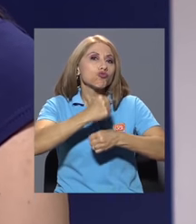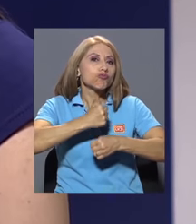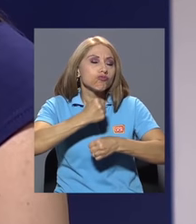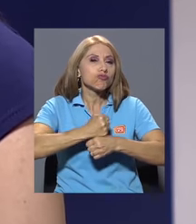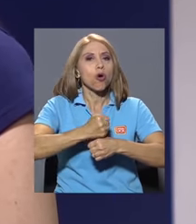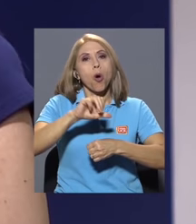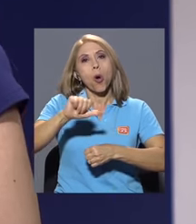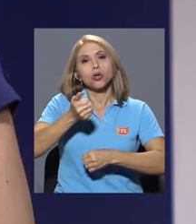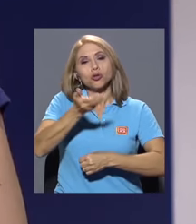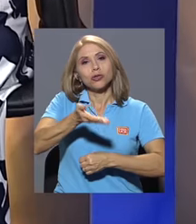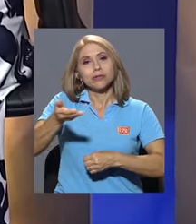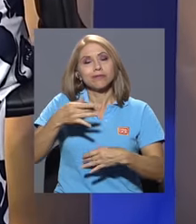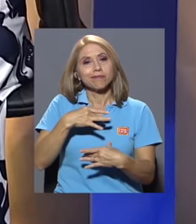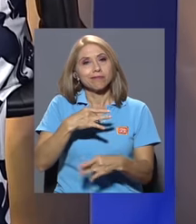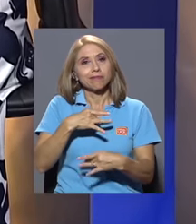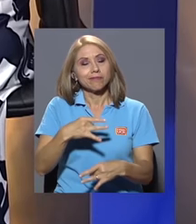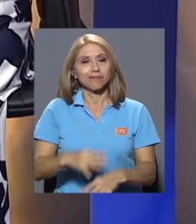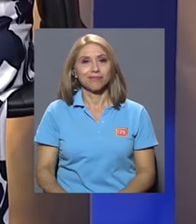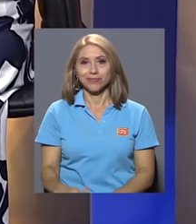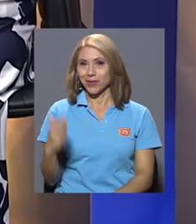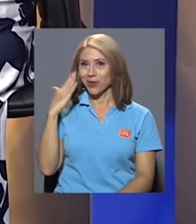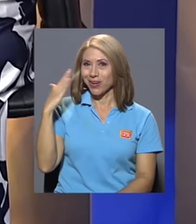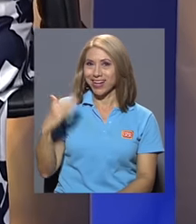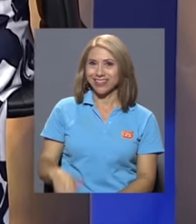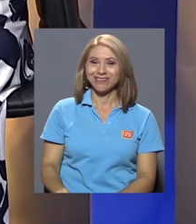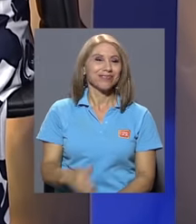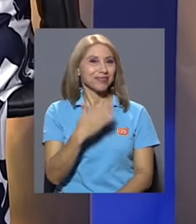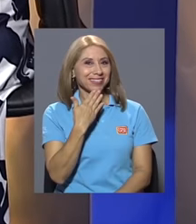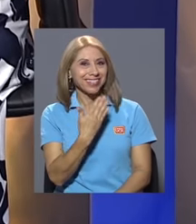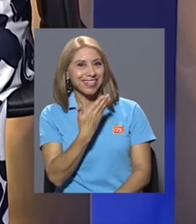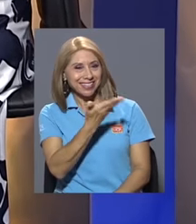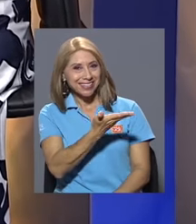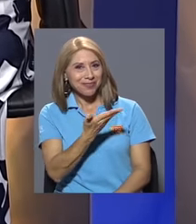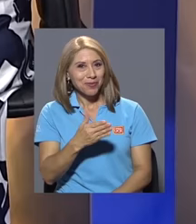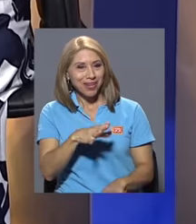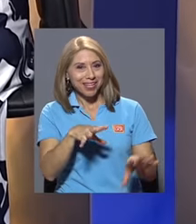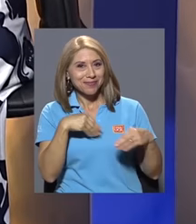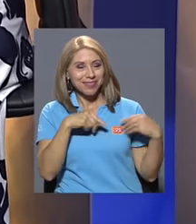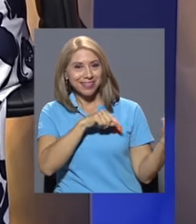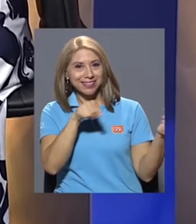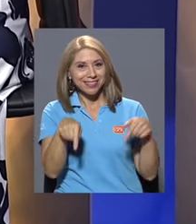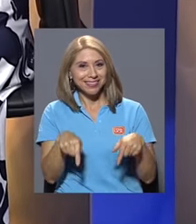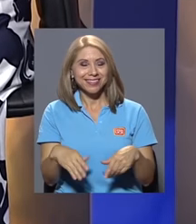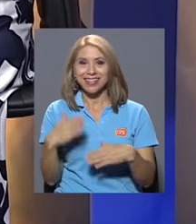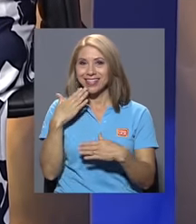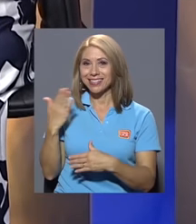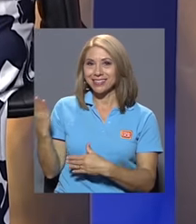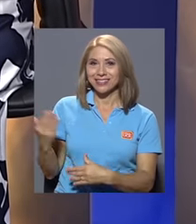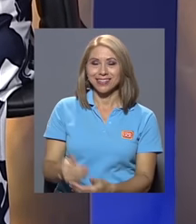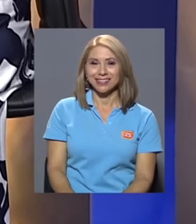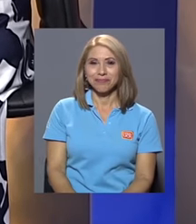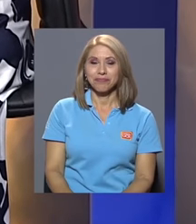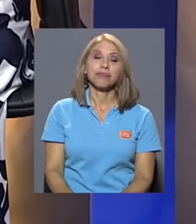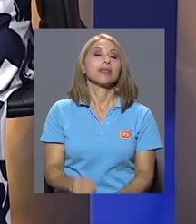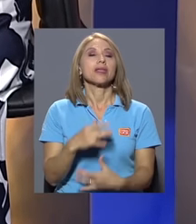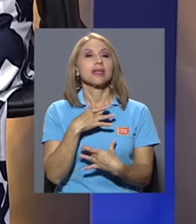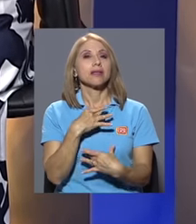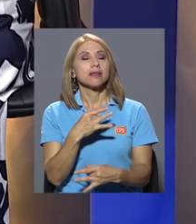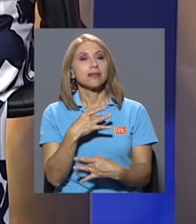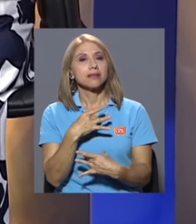aspectos interesantes. Hola. Hola y muchas gracias, Laura, por aceptar la invitación. Gracias a usted.